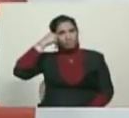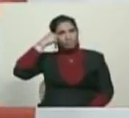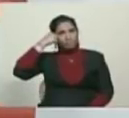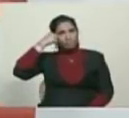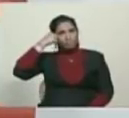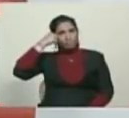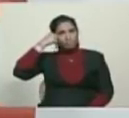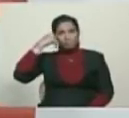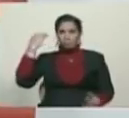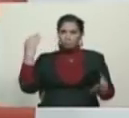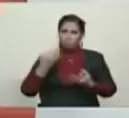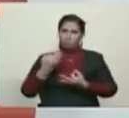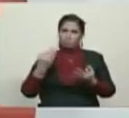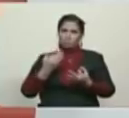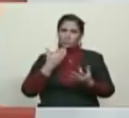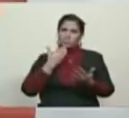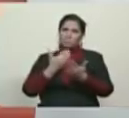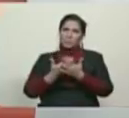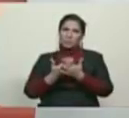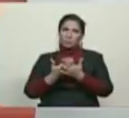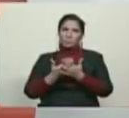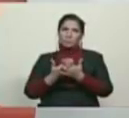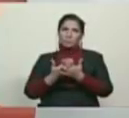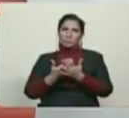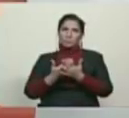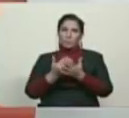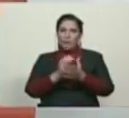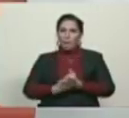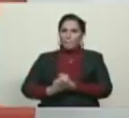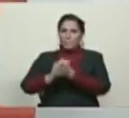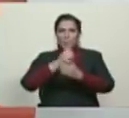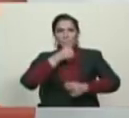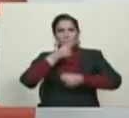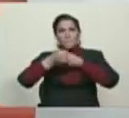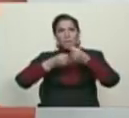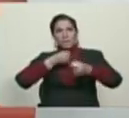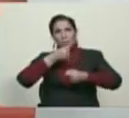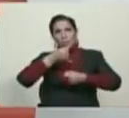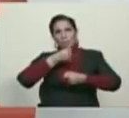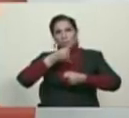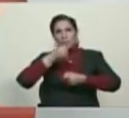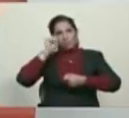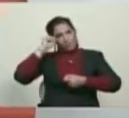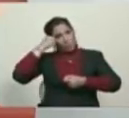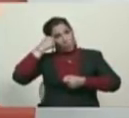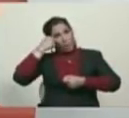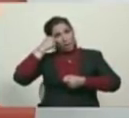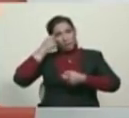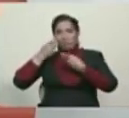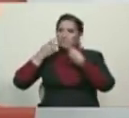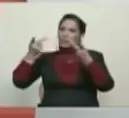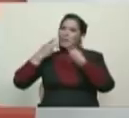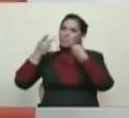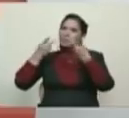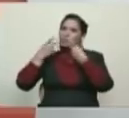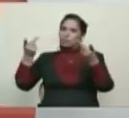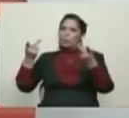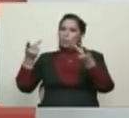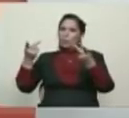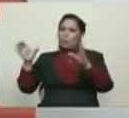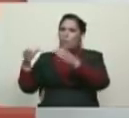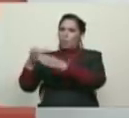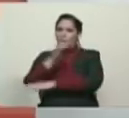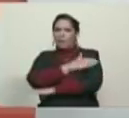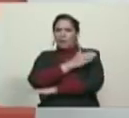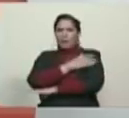Recordemos, en verdad, y yo le pido a los compañeros periodistas que recuerden las declaraciones de la derecha días previos al